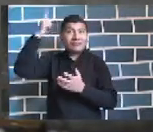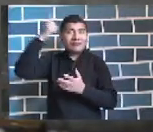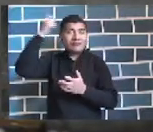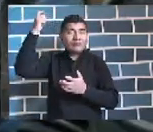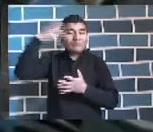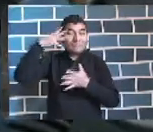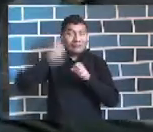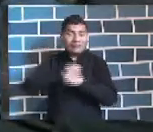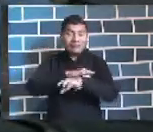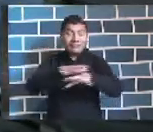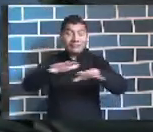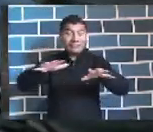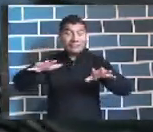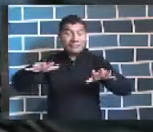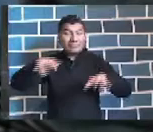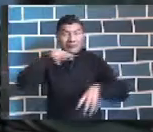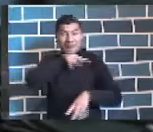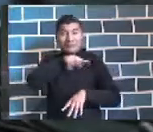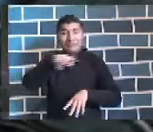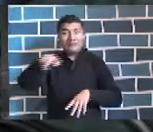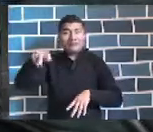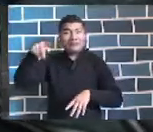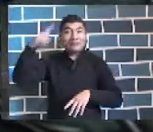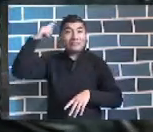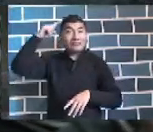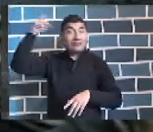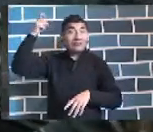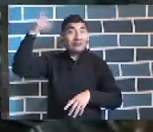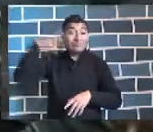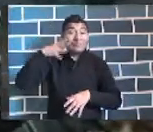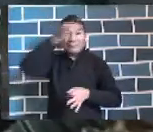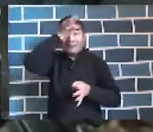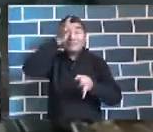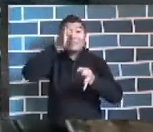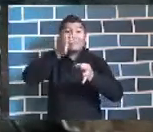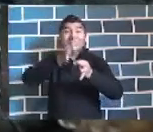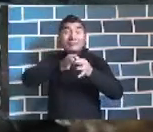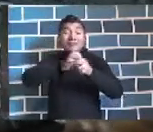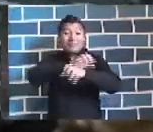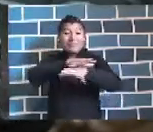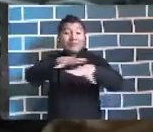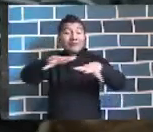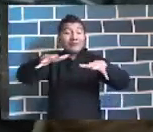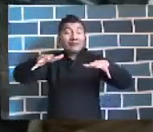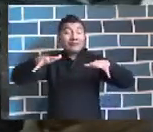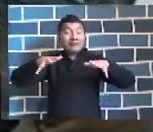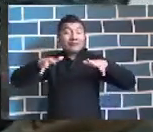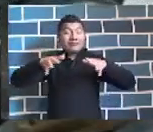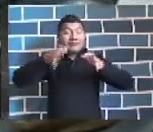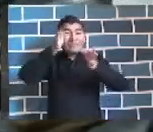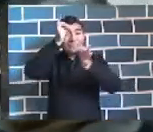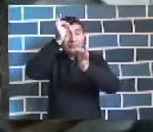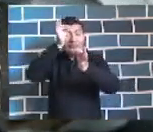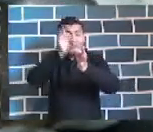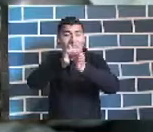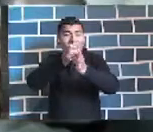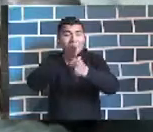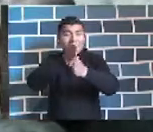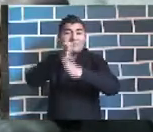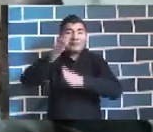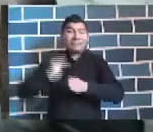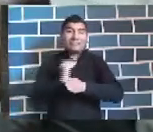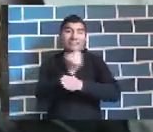ilumina. La luz de la fe, sobre todo, ilumina el punto central de nuestra